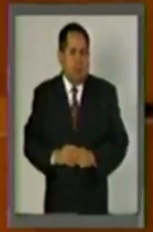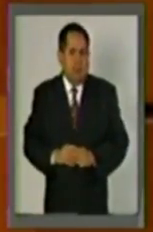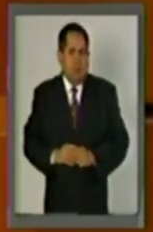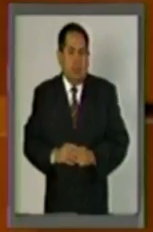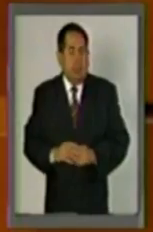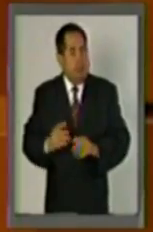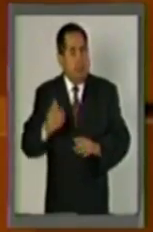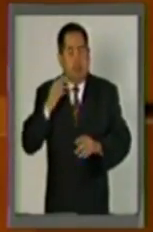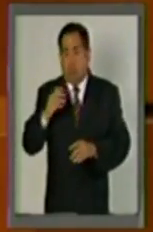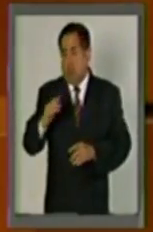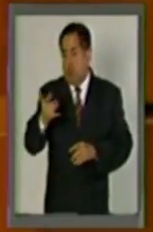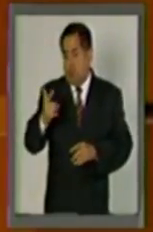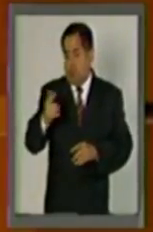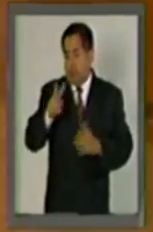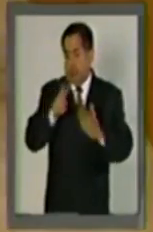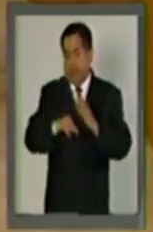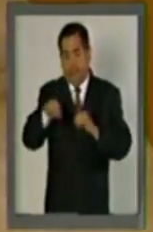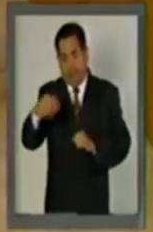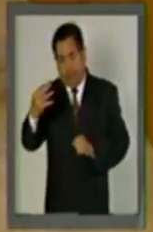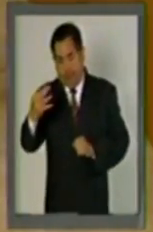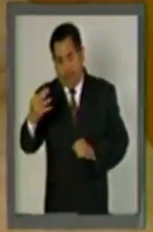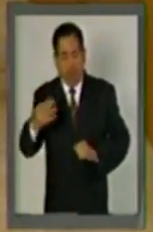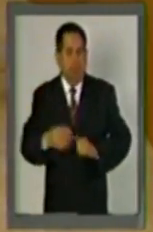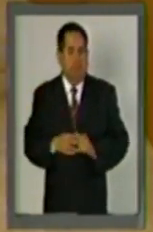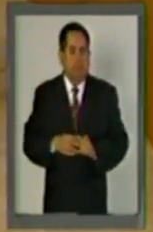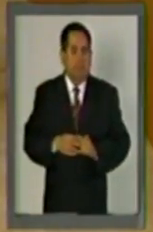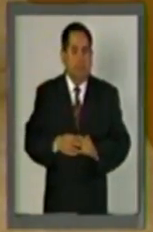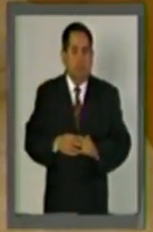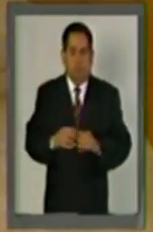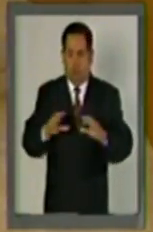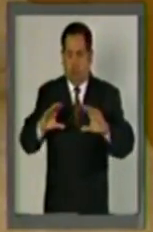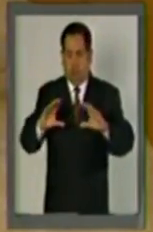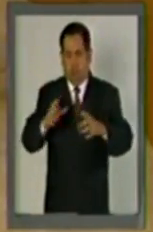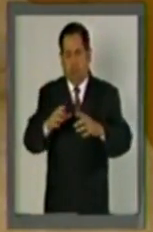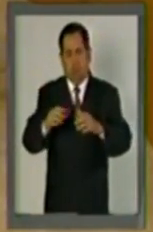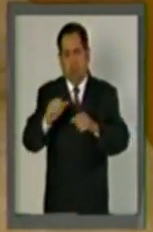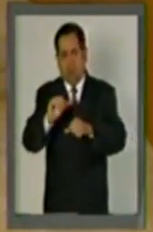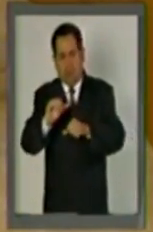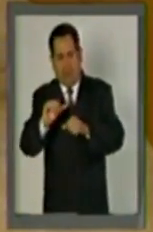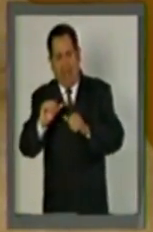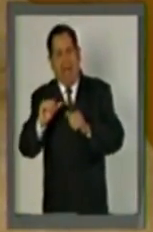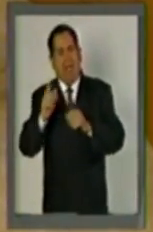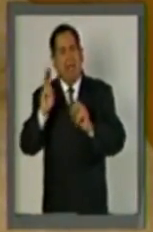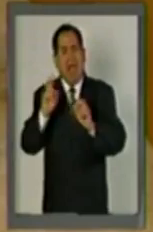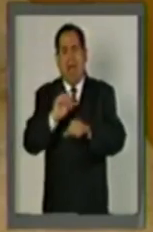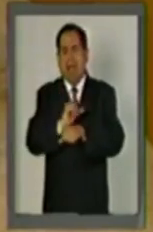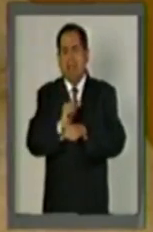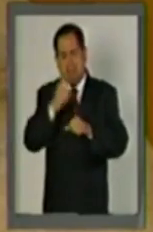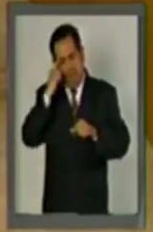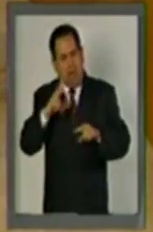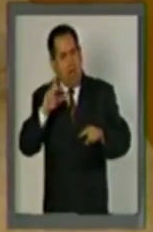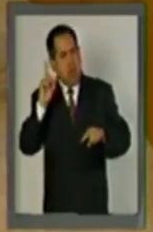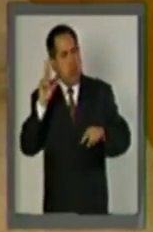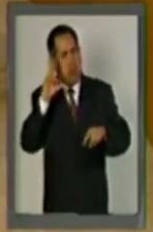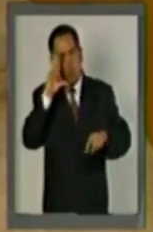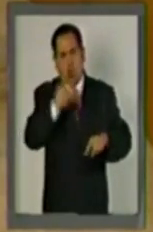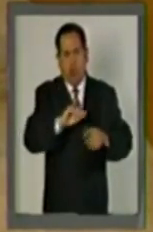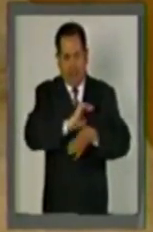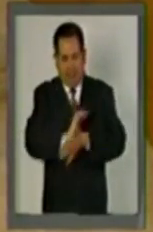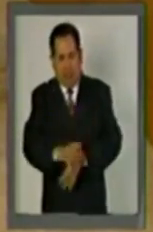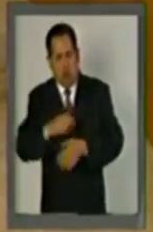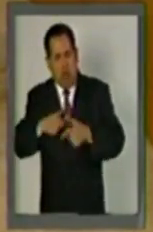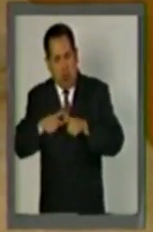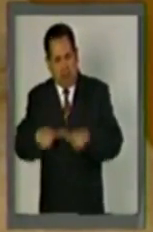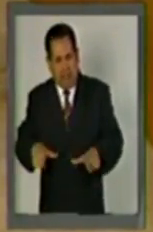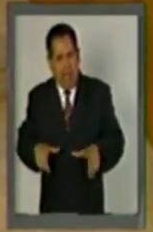Desde julio del 2014, el colectivo Artistas contra la Discriminación Lingüística comenzó la